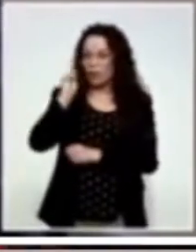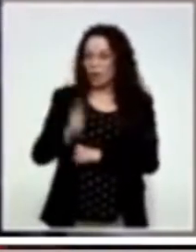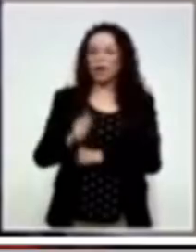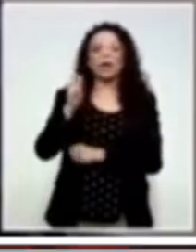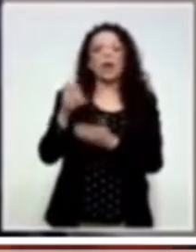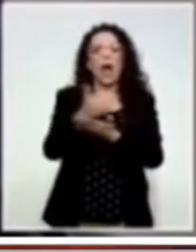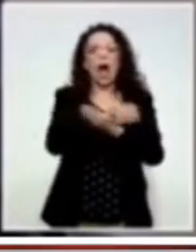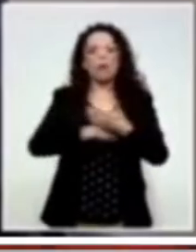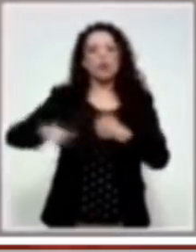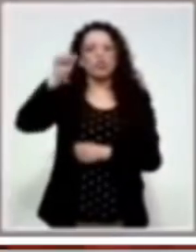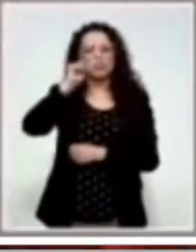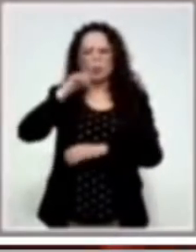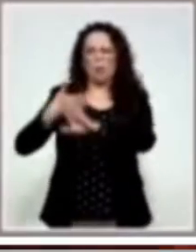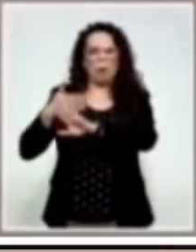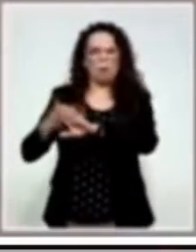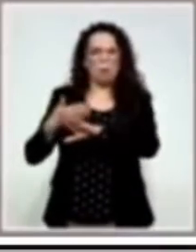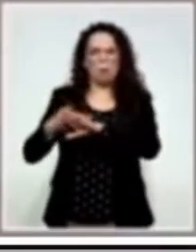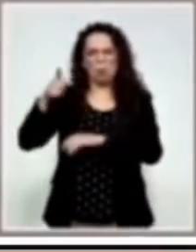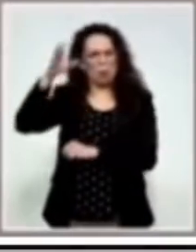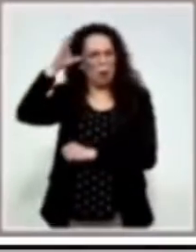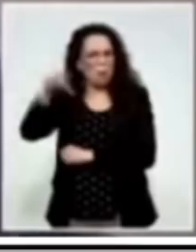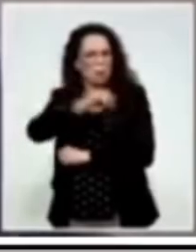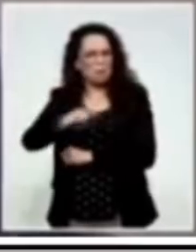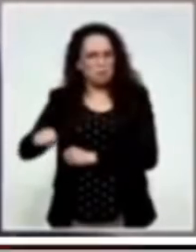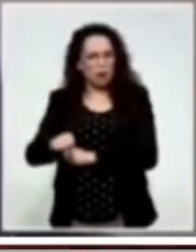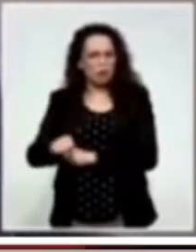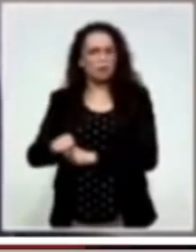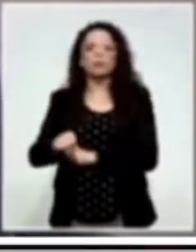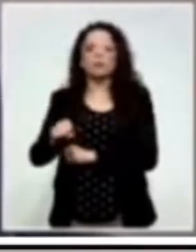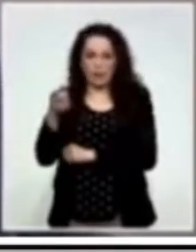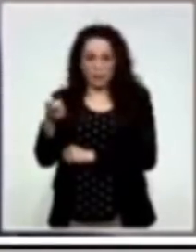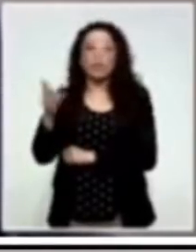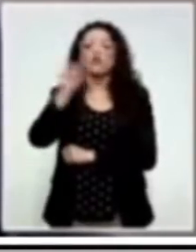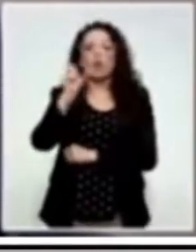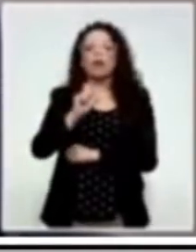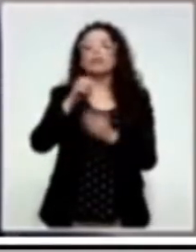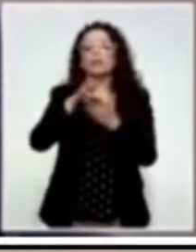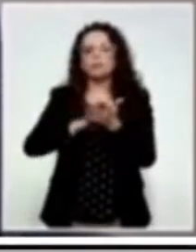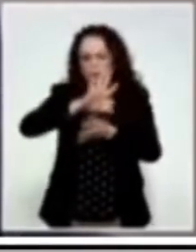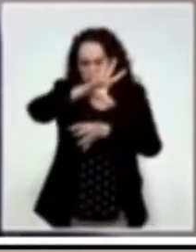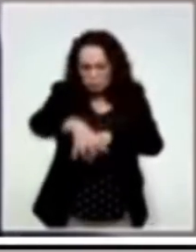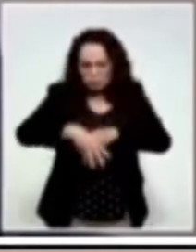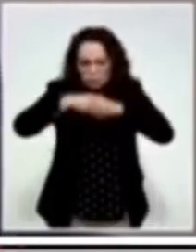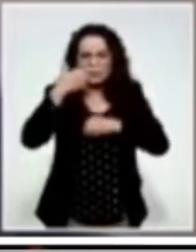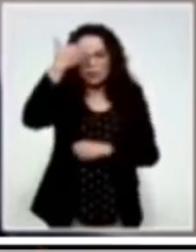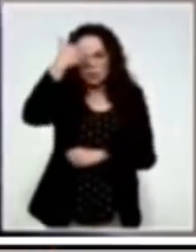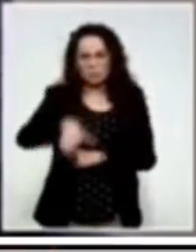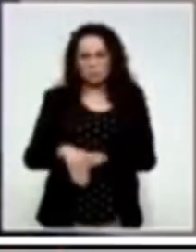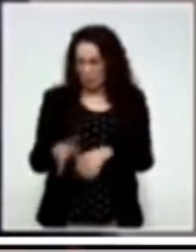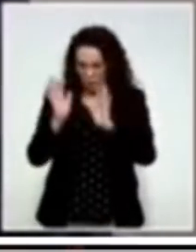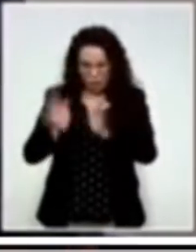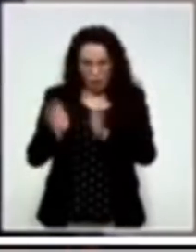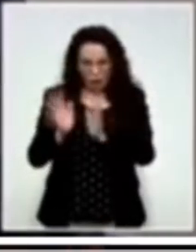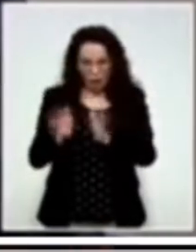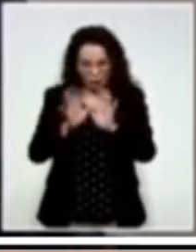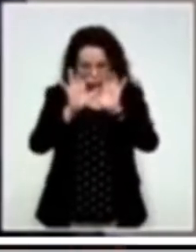aborto? ¿Cuándo qué, perdón? ¿Cuándo saldrá el engrose de Ya la está. sentencia? ¿Ya está? Ya está, sí. Ya tiene